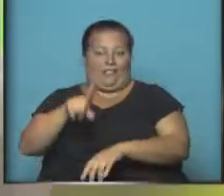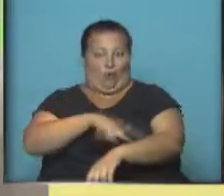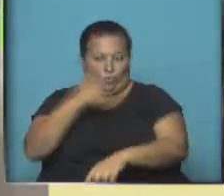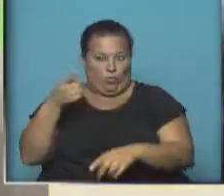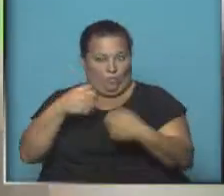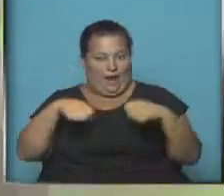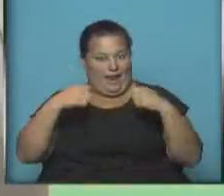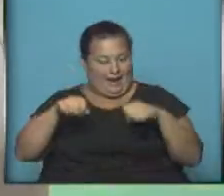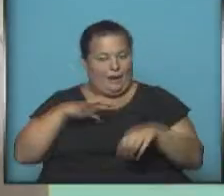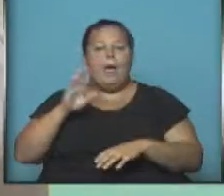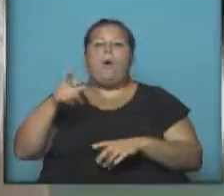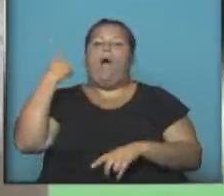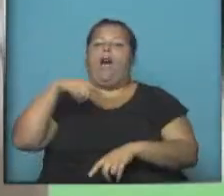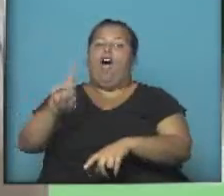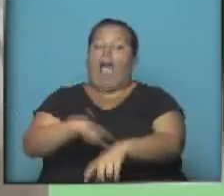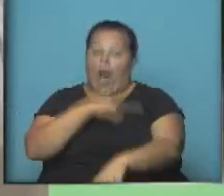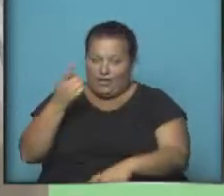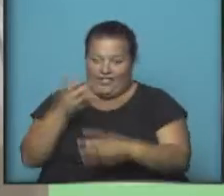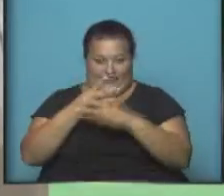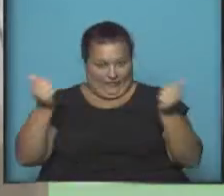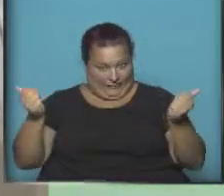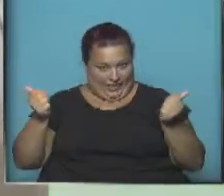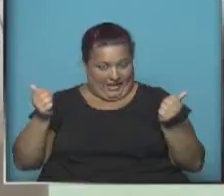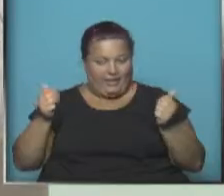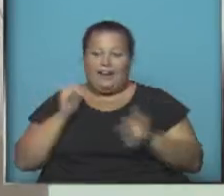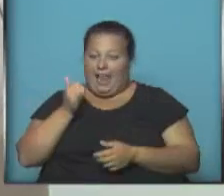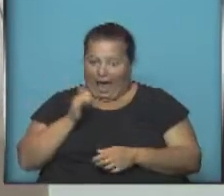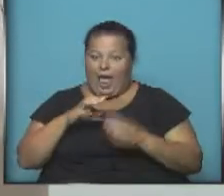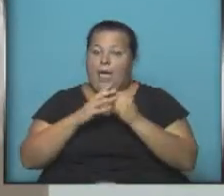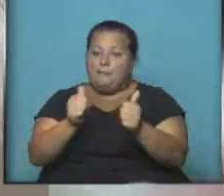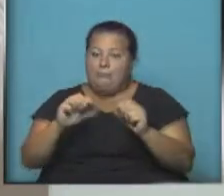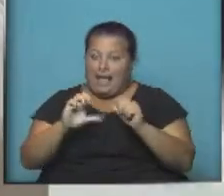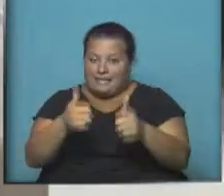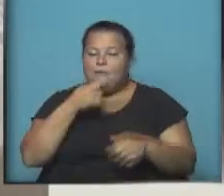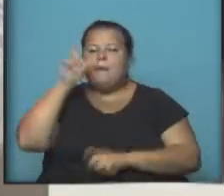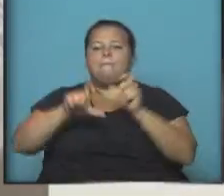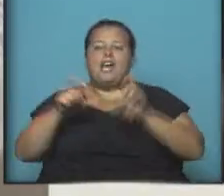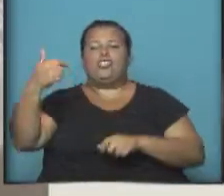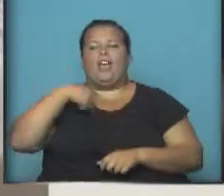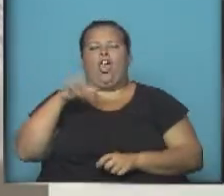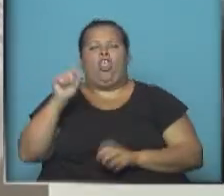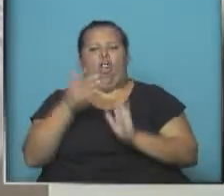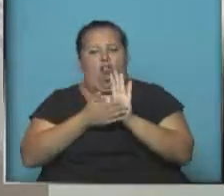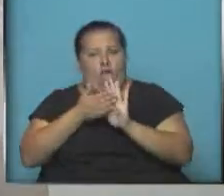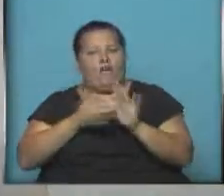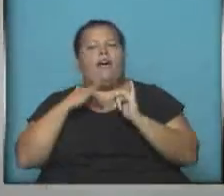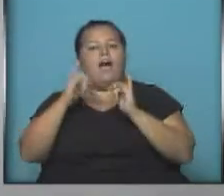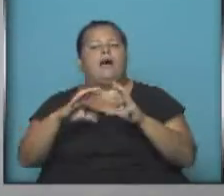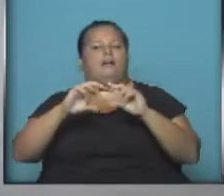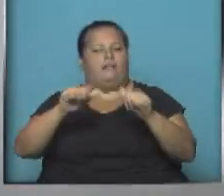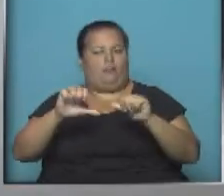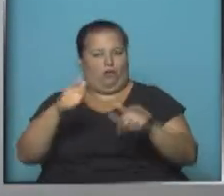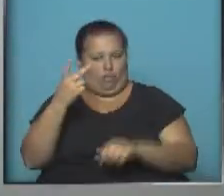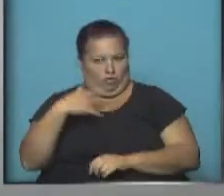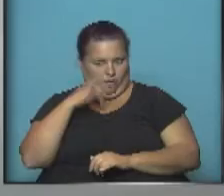ese tipo de ejercicios. Pero una vez que uno entra como en ritmo en eso seguro, masajearlo. A veces cuando los pacientes vienen con este dolor en la planta del pie, nosotros les indicamos 2